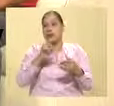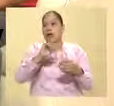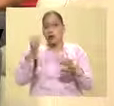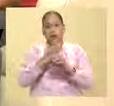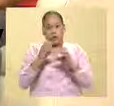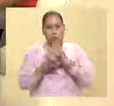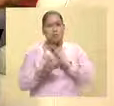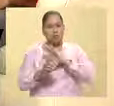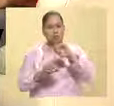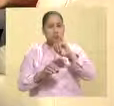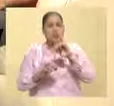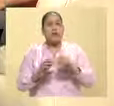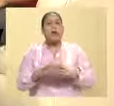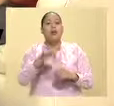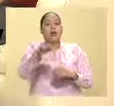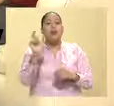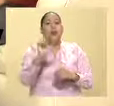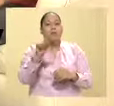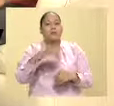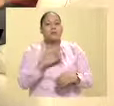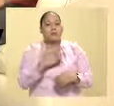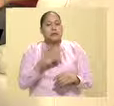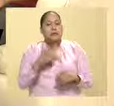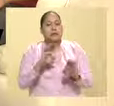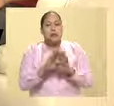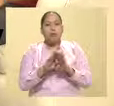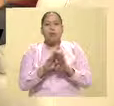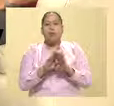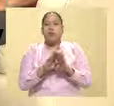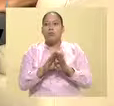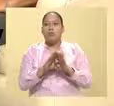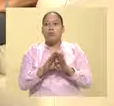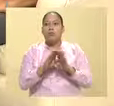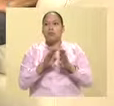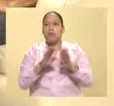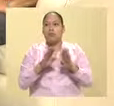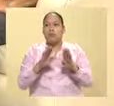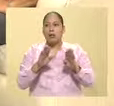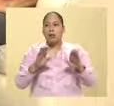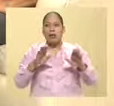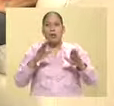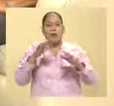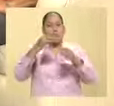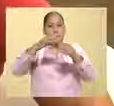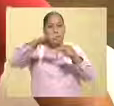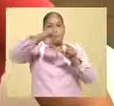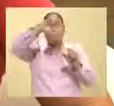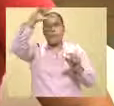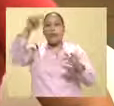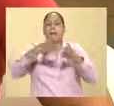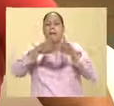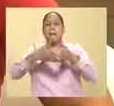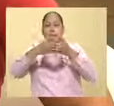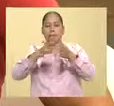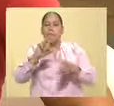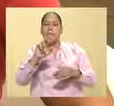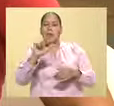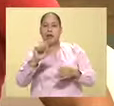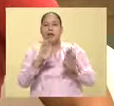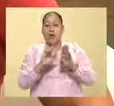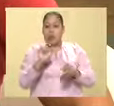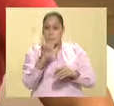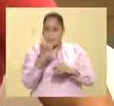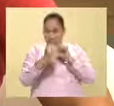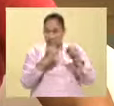g y cuando es que te entra esta pasión por la vela pues justo estudiando mi carrera de composición musical cuando tenía